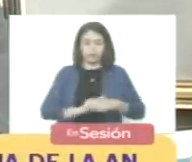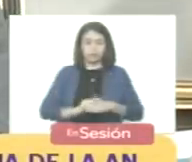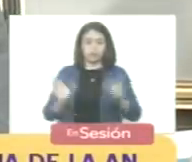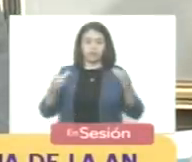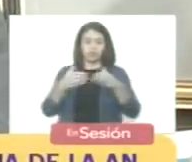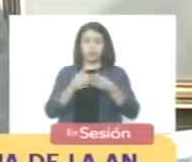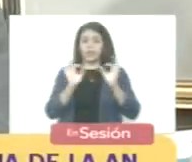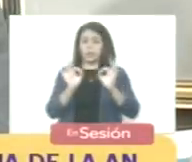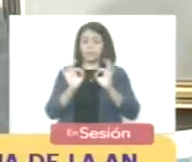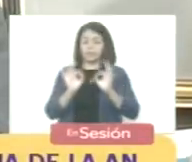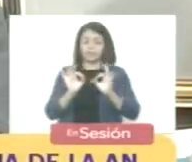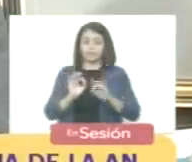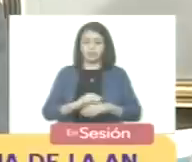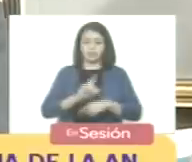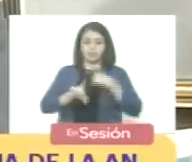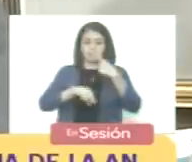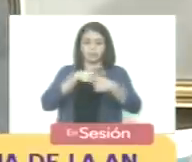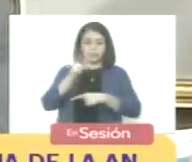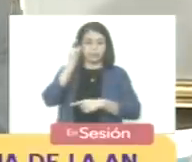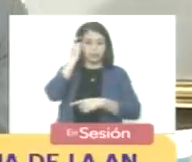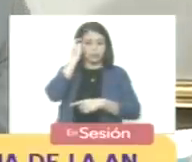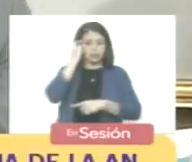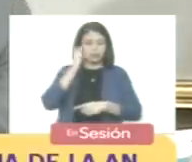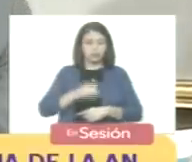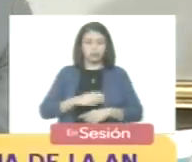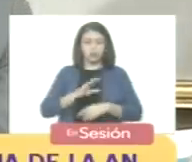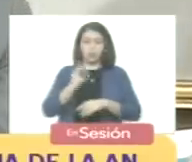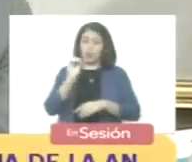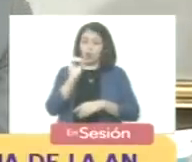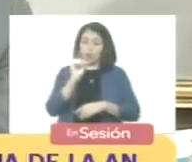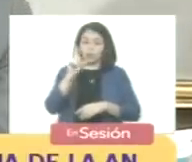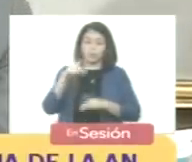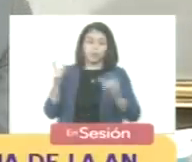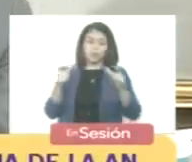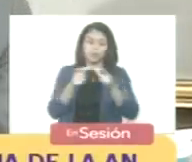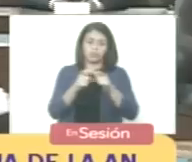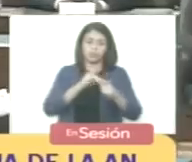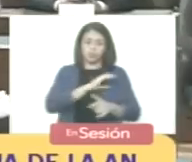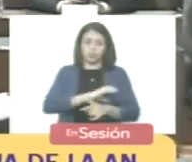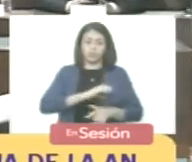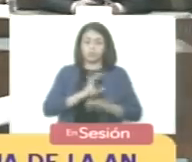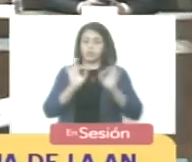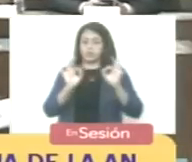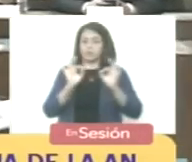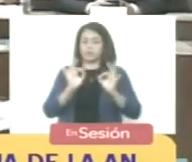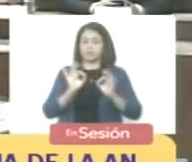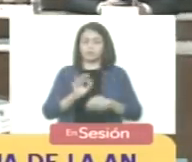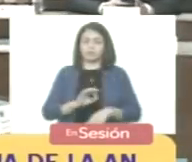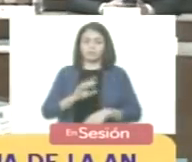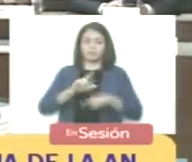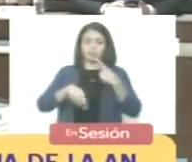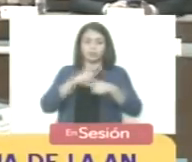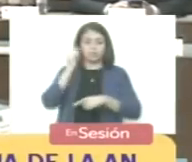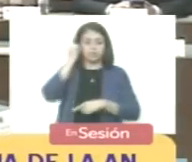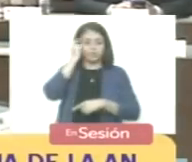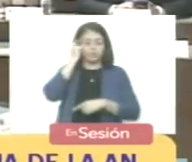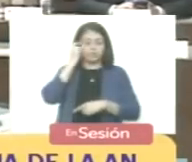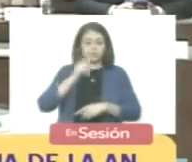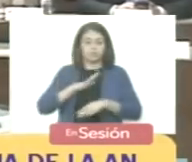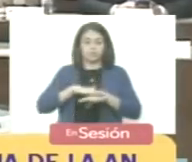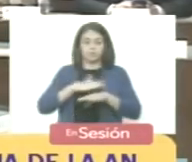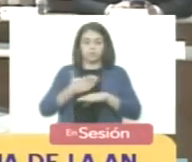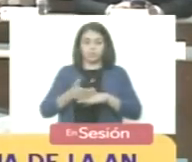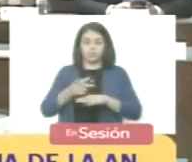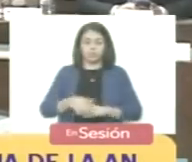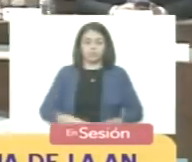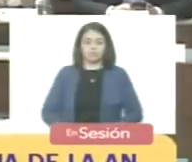sesiones extraordinarias en los próximos días o reuniones de comisiones especiales en los próximos días, porque